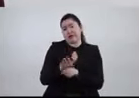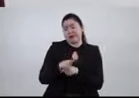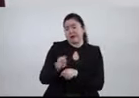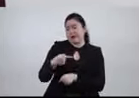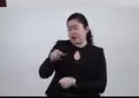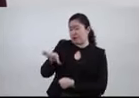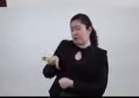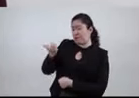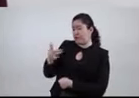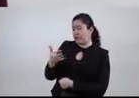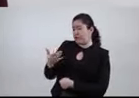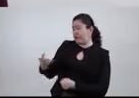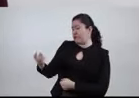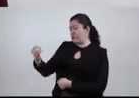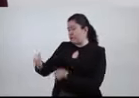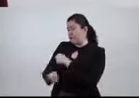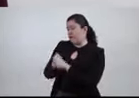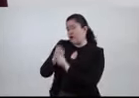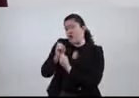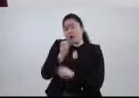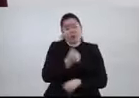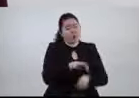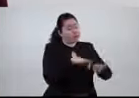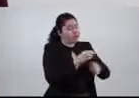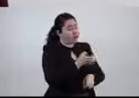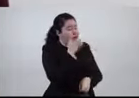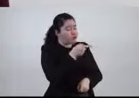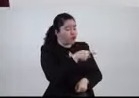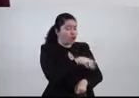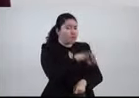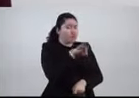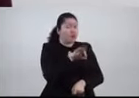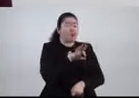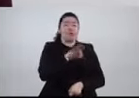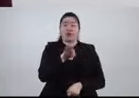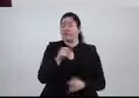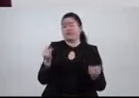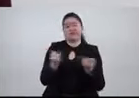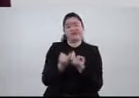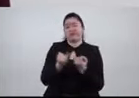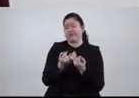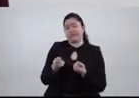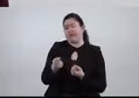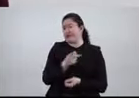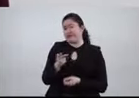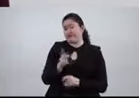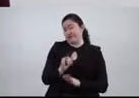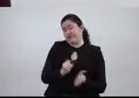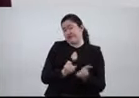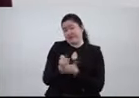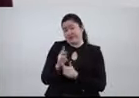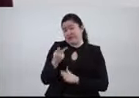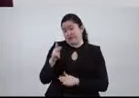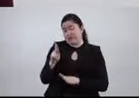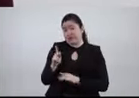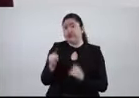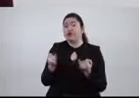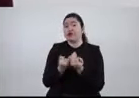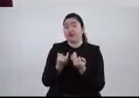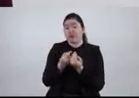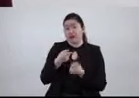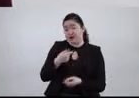59 como personal educativo, y si eligen como 50 a 59, lo pueden hacer como cualquier persona, tanto en el momento como anotarse una